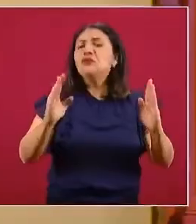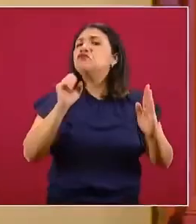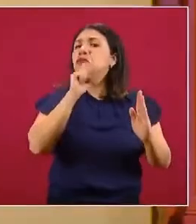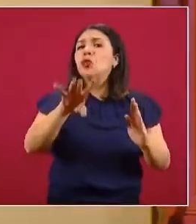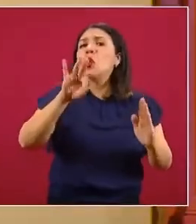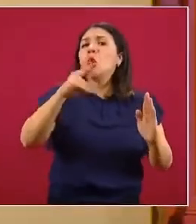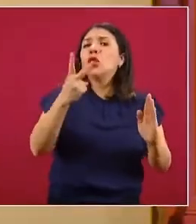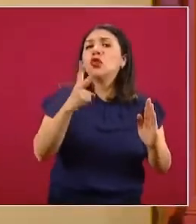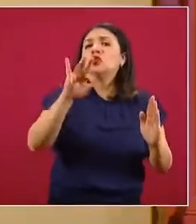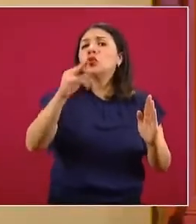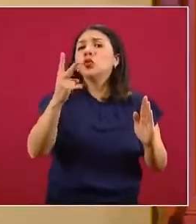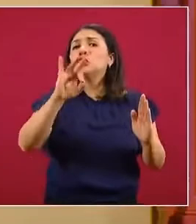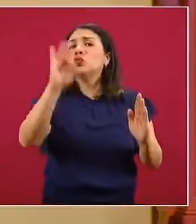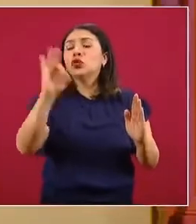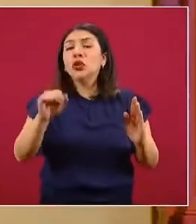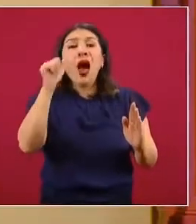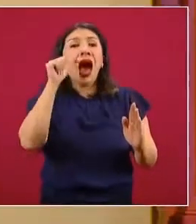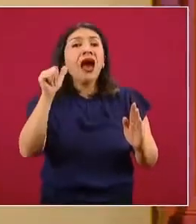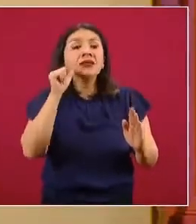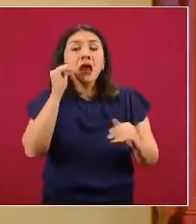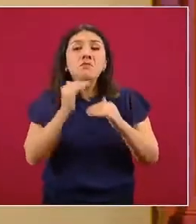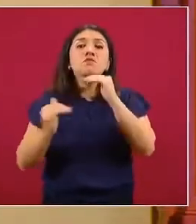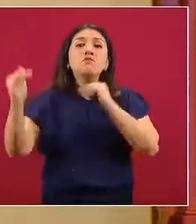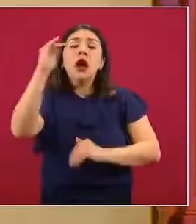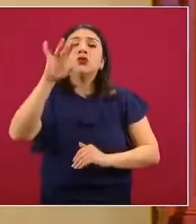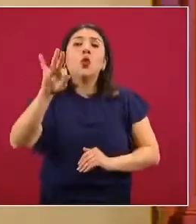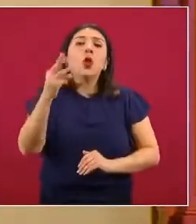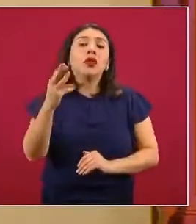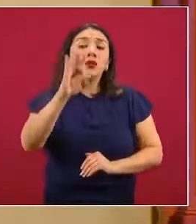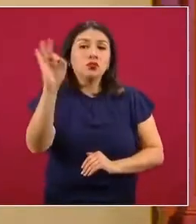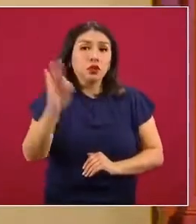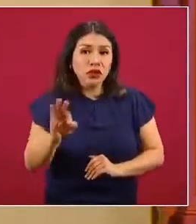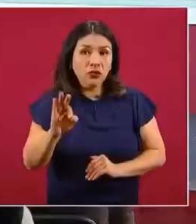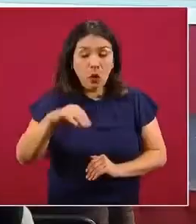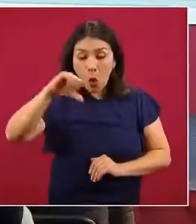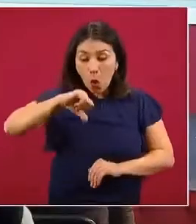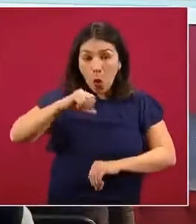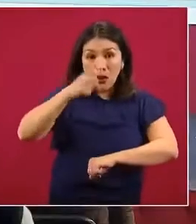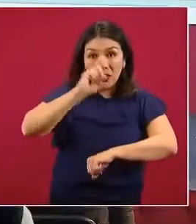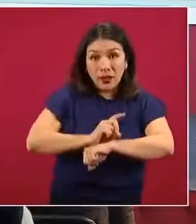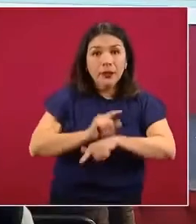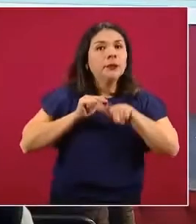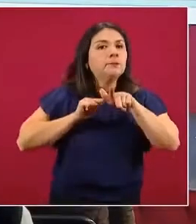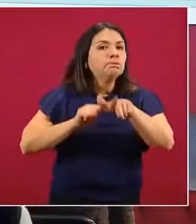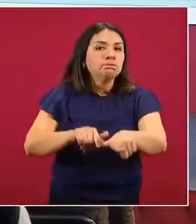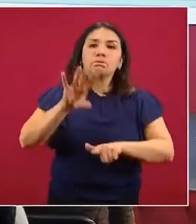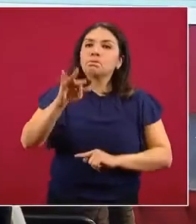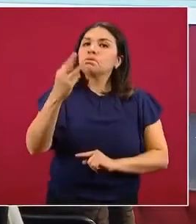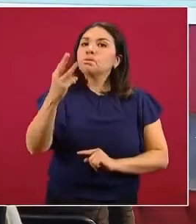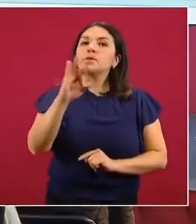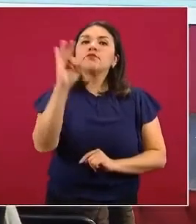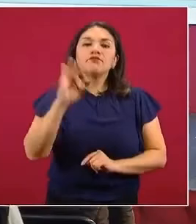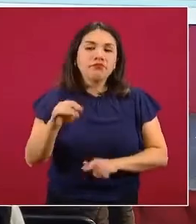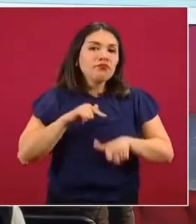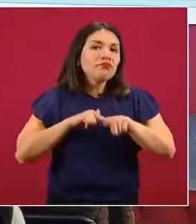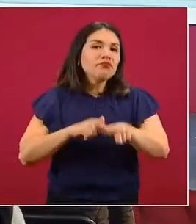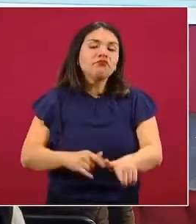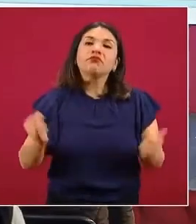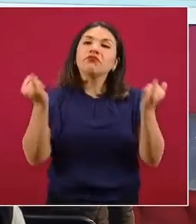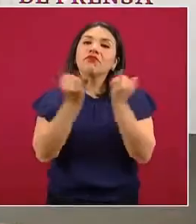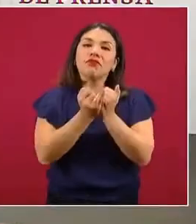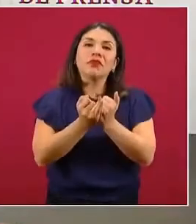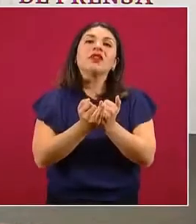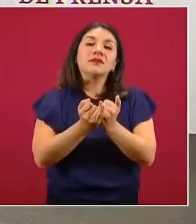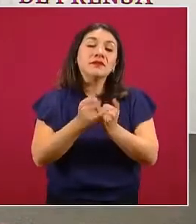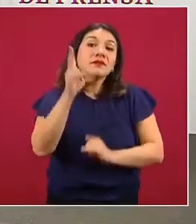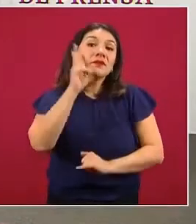en un 42% y el día de ayer subió a 43%. El día de hoy continuamos con ese 43%